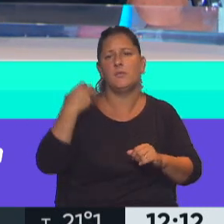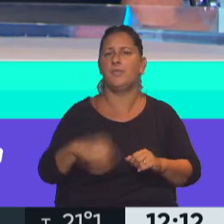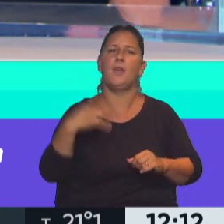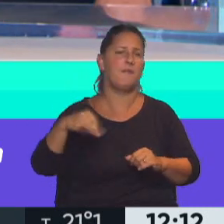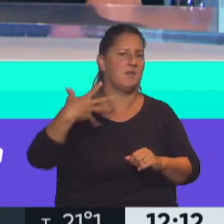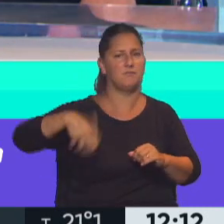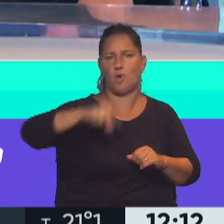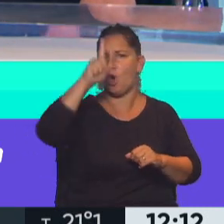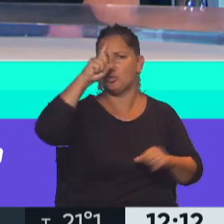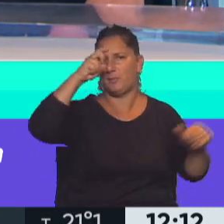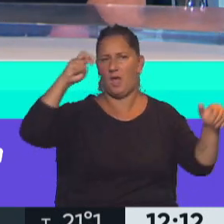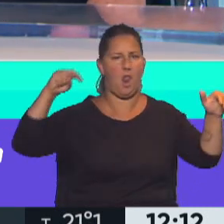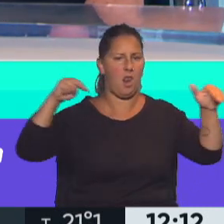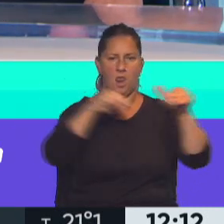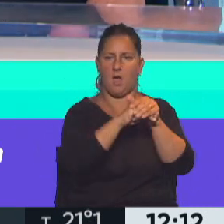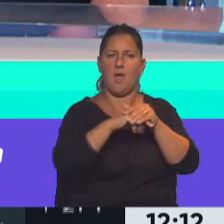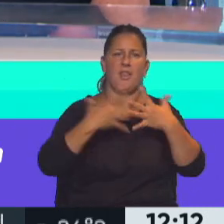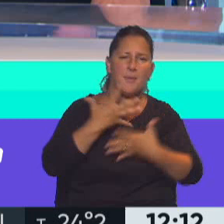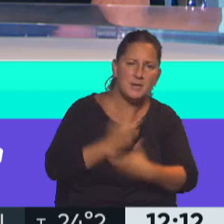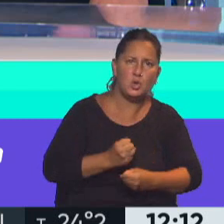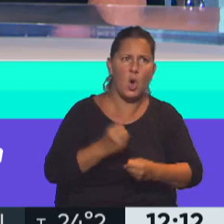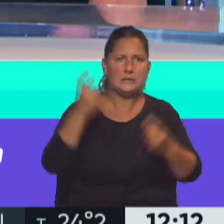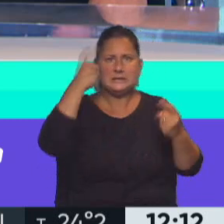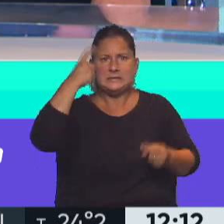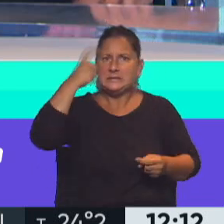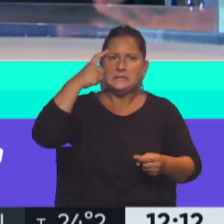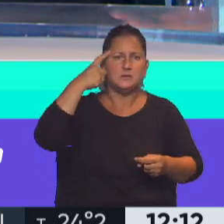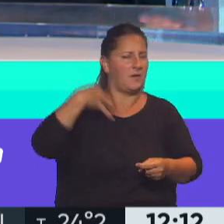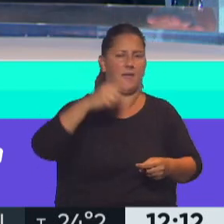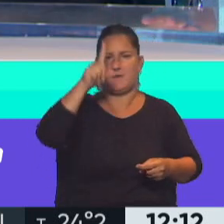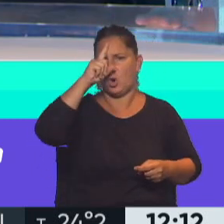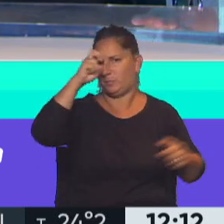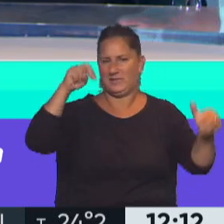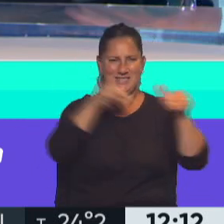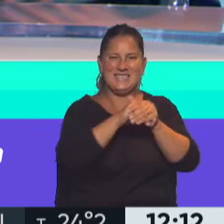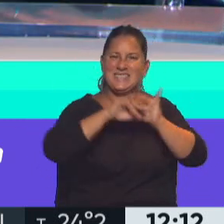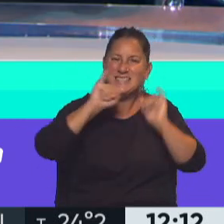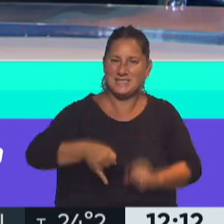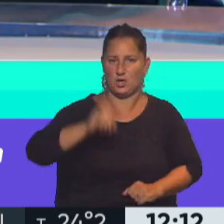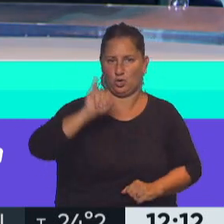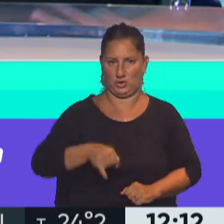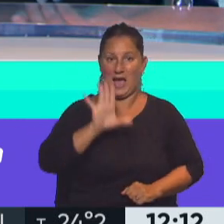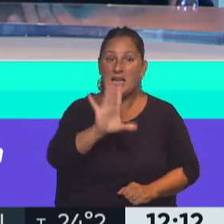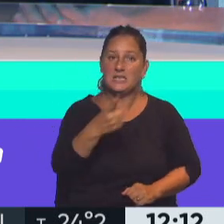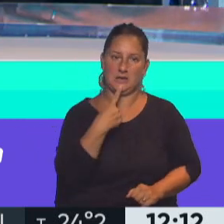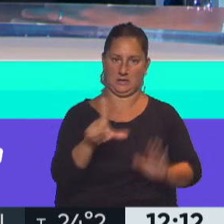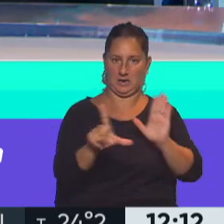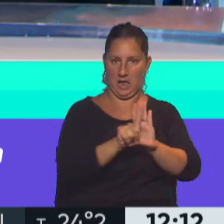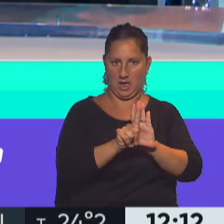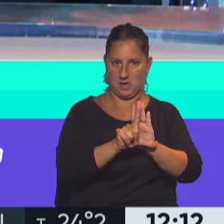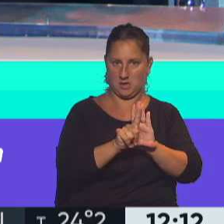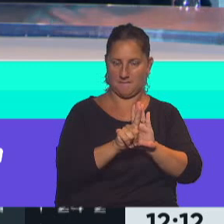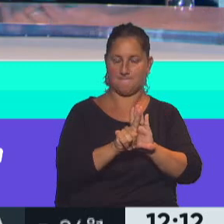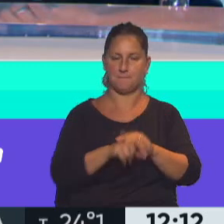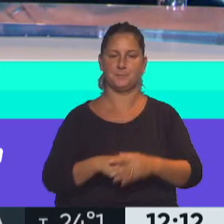Claro. Tengo un problema de consumo problemático, de depresión, de psicosis, tiene que ser internado. Esto es así, digamos, es lo que dice la ley. Entonces creo